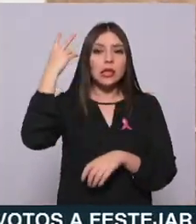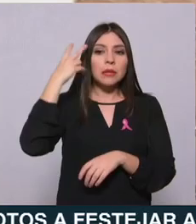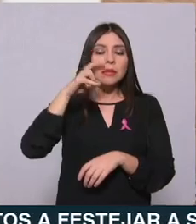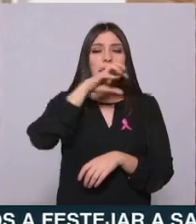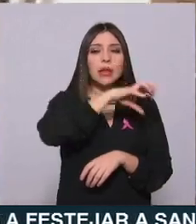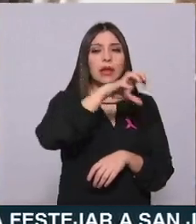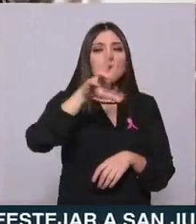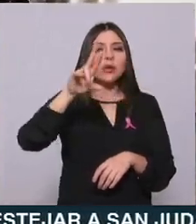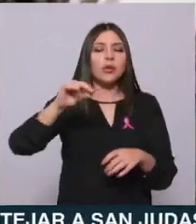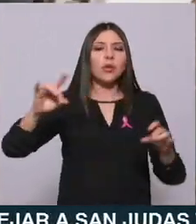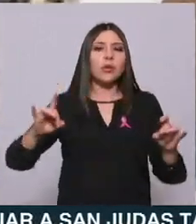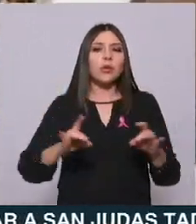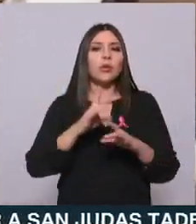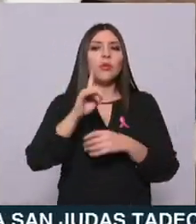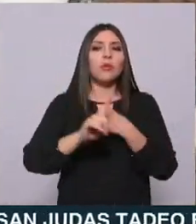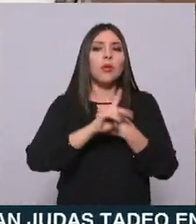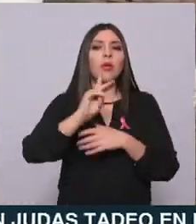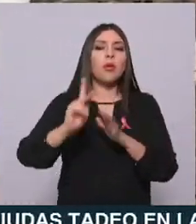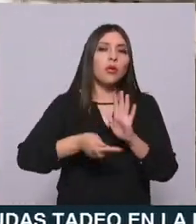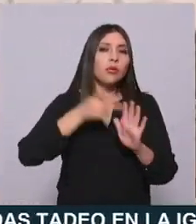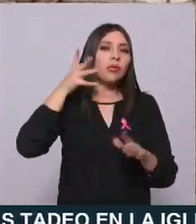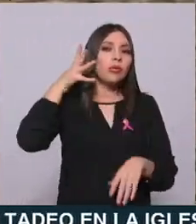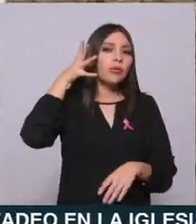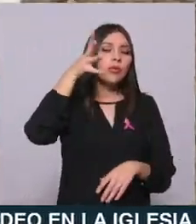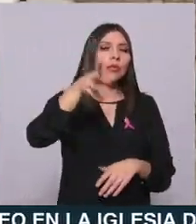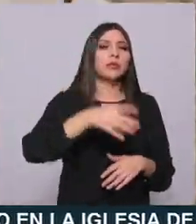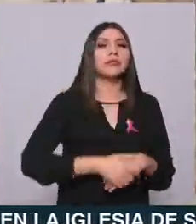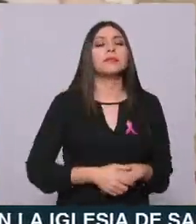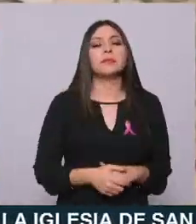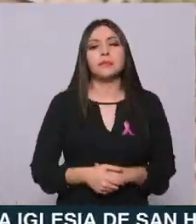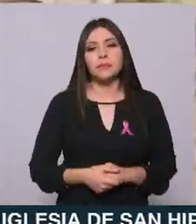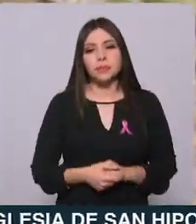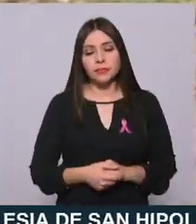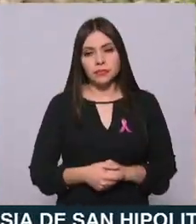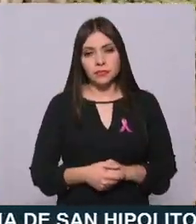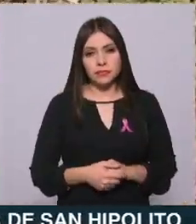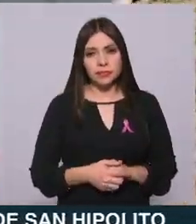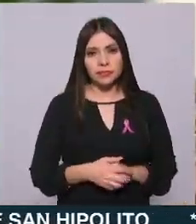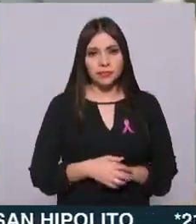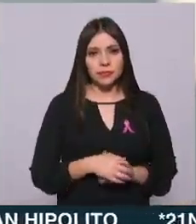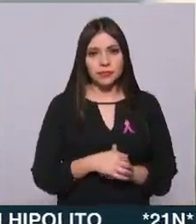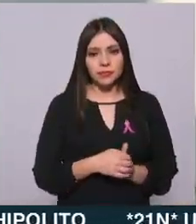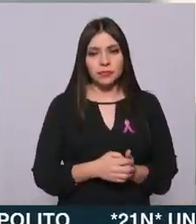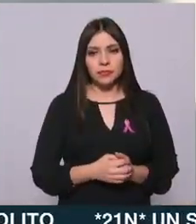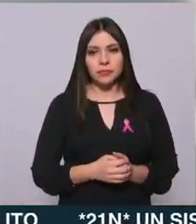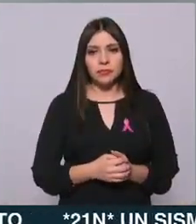evitar que estos hechos vuelvan a repetirse. Eric Pinto, 21 Noticias.